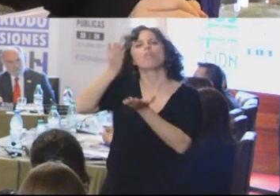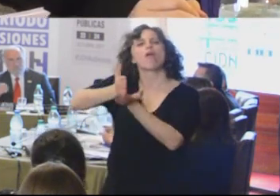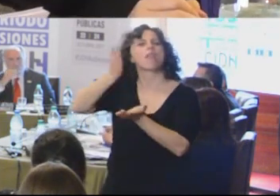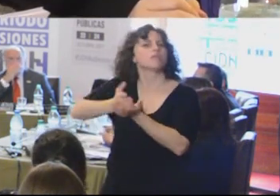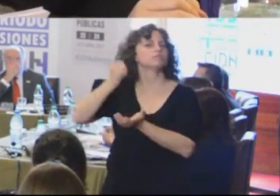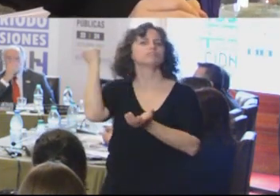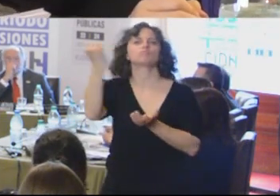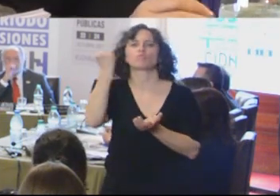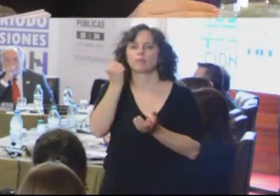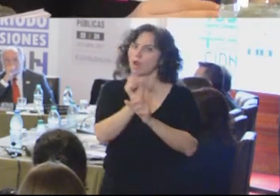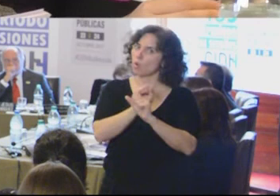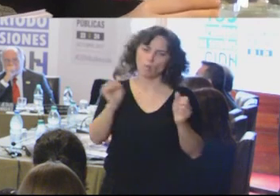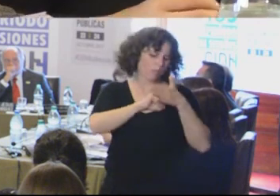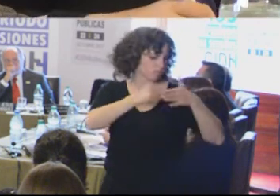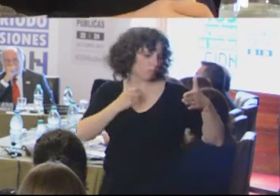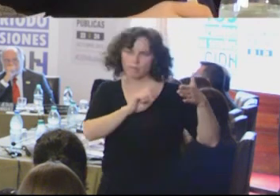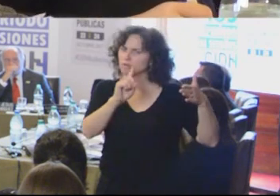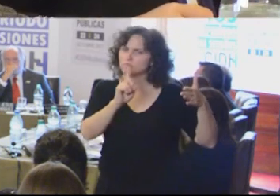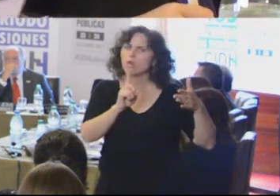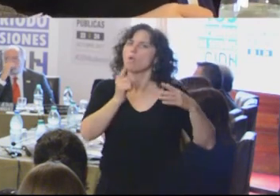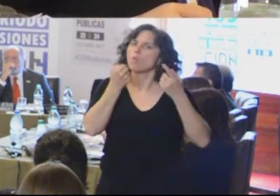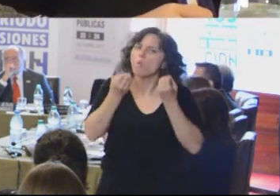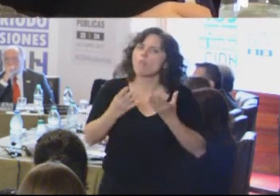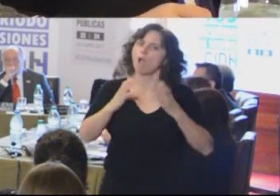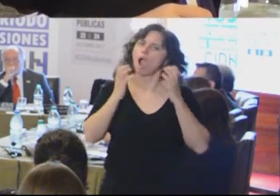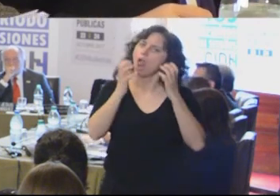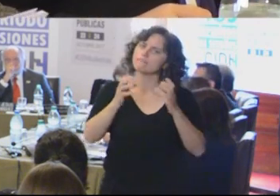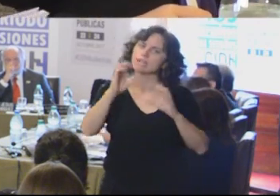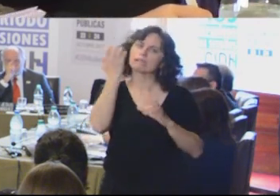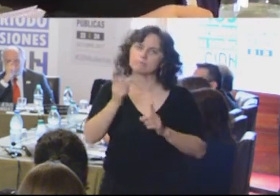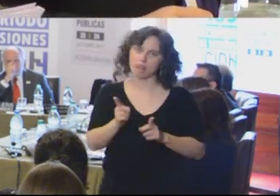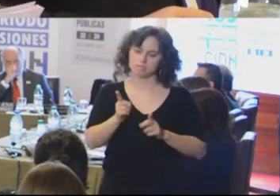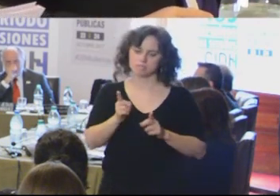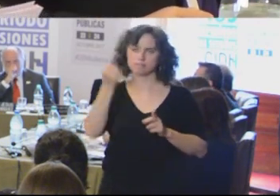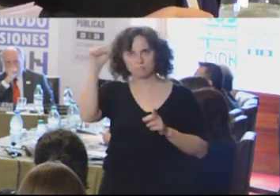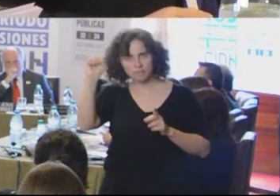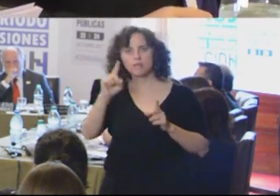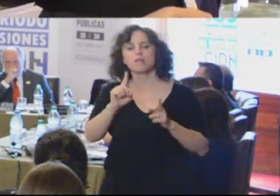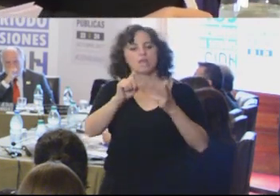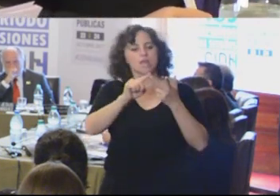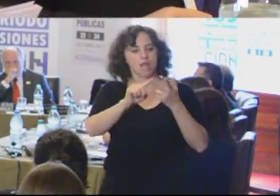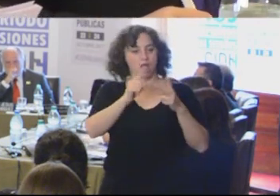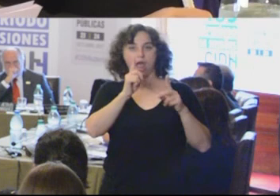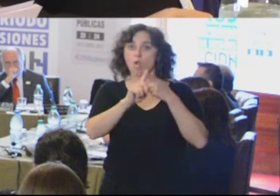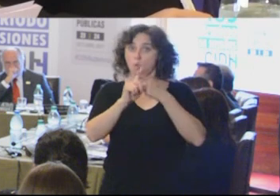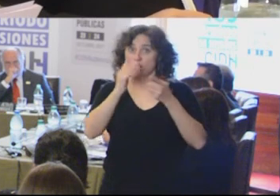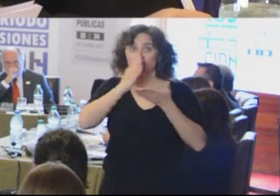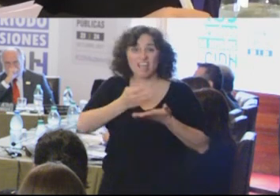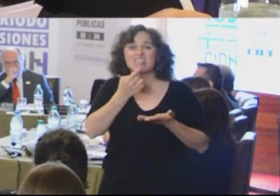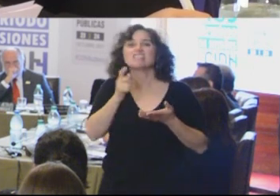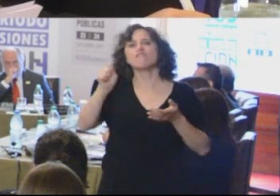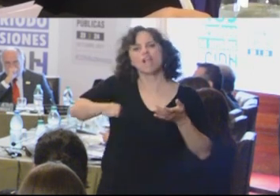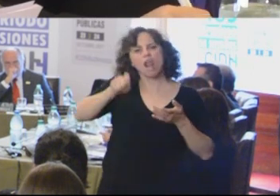y no puede suspenderse menos tratándose de graves crímenes 2 el acuerdo final contempla que la fiscalía